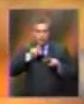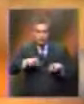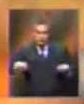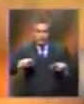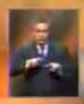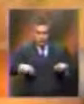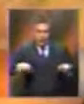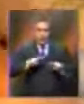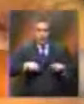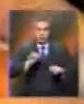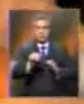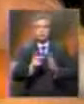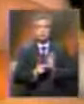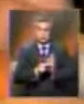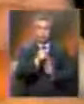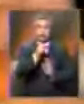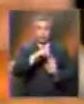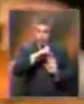proyectos.